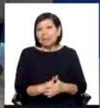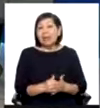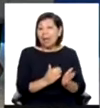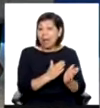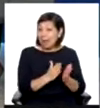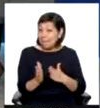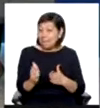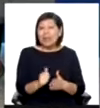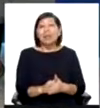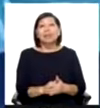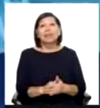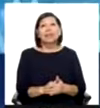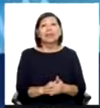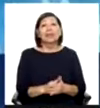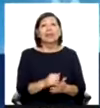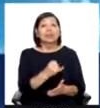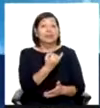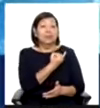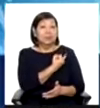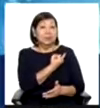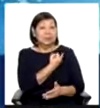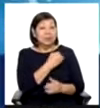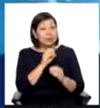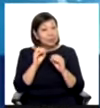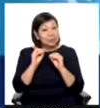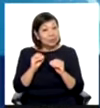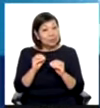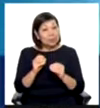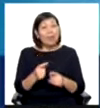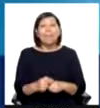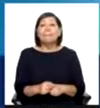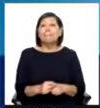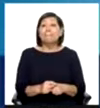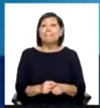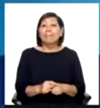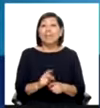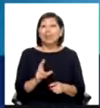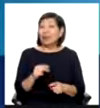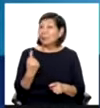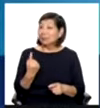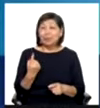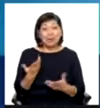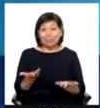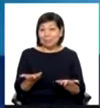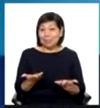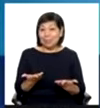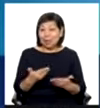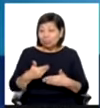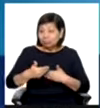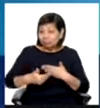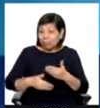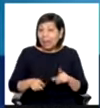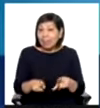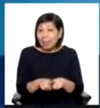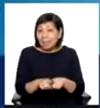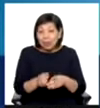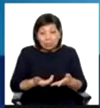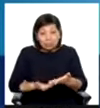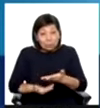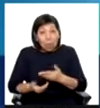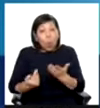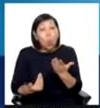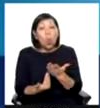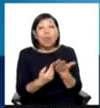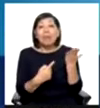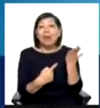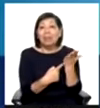aparte, nosotros somos una institución que formamos gente. Es decir, no solamente es el hecho de producir, sino la transferencia de tecnología